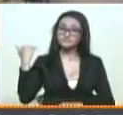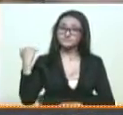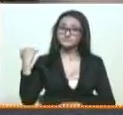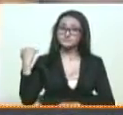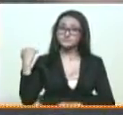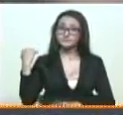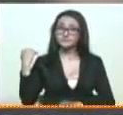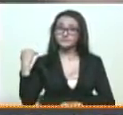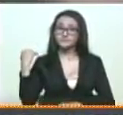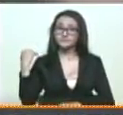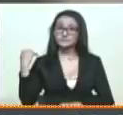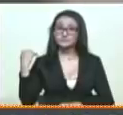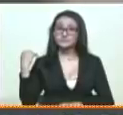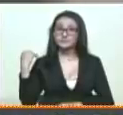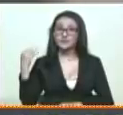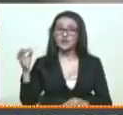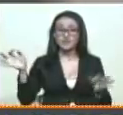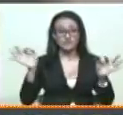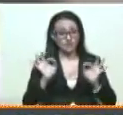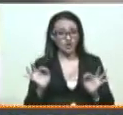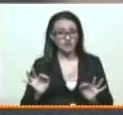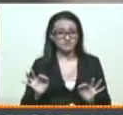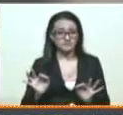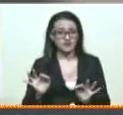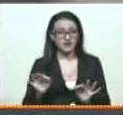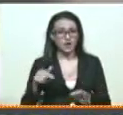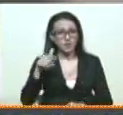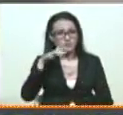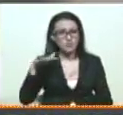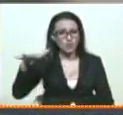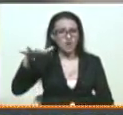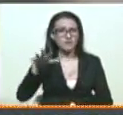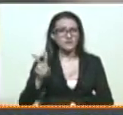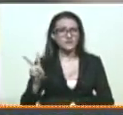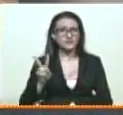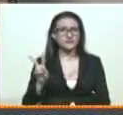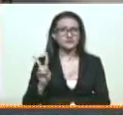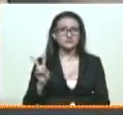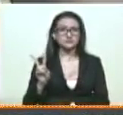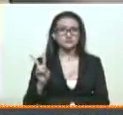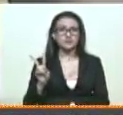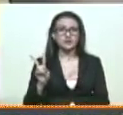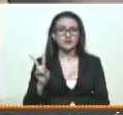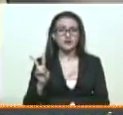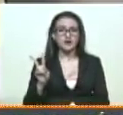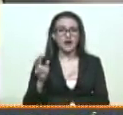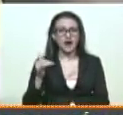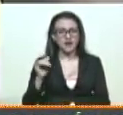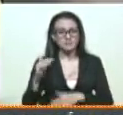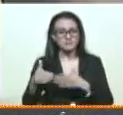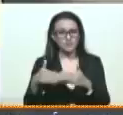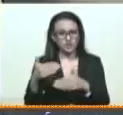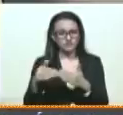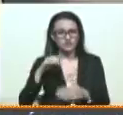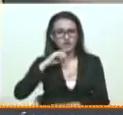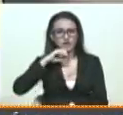en ellos un vehículo. Hoy el pueblo venezolano desarrolla un proceso histórico